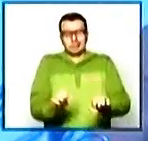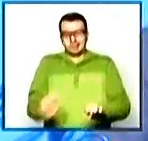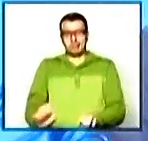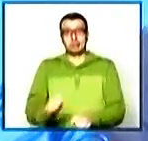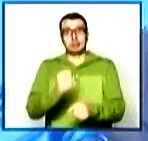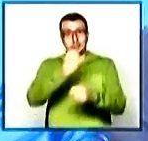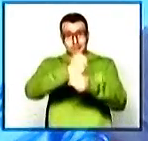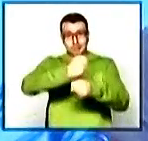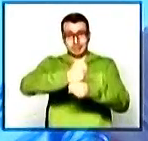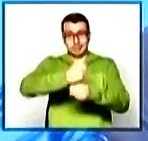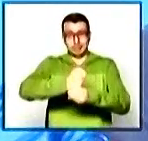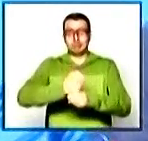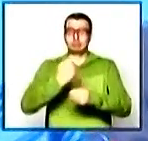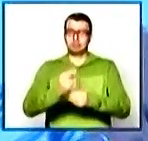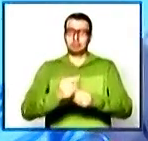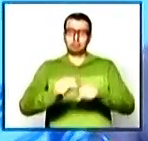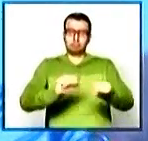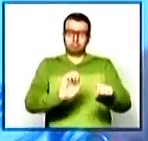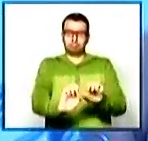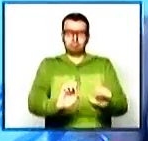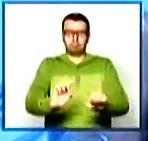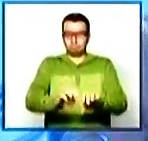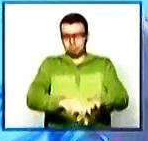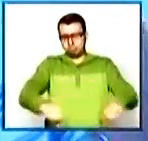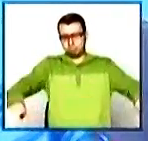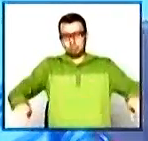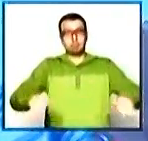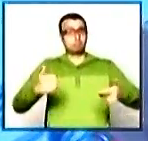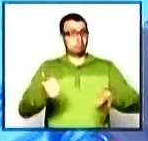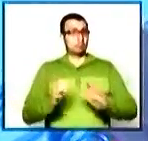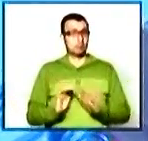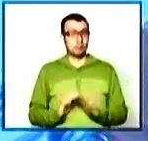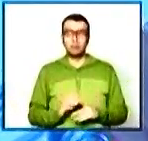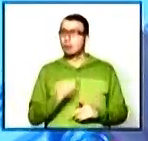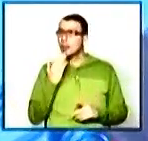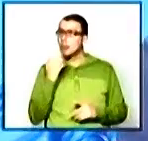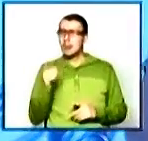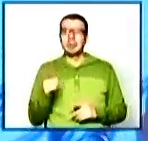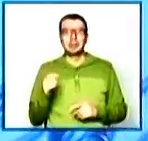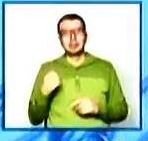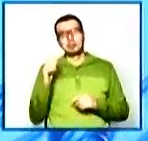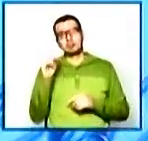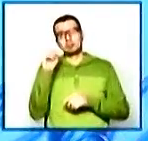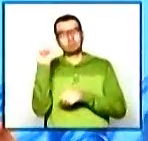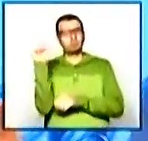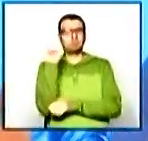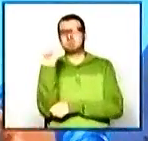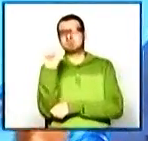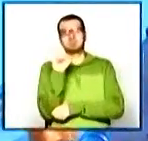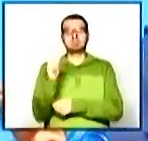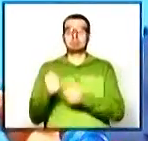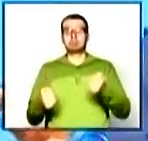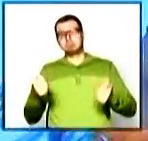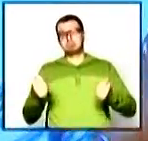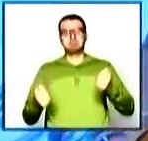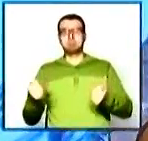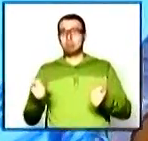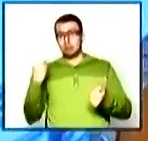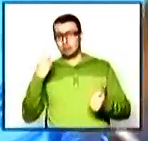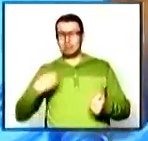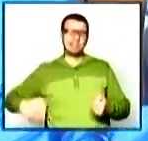de estar en un viaje, una mala posición, un trauma, un mal ejercicio, tantas